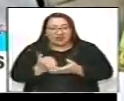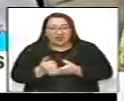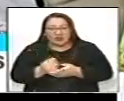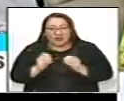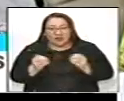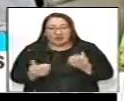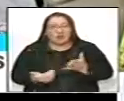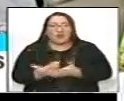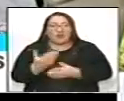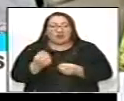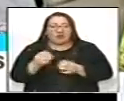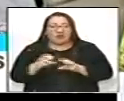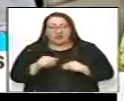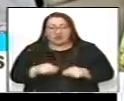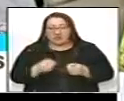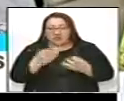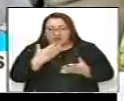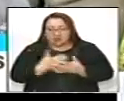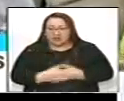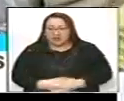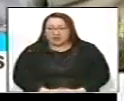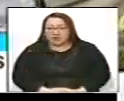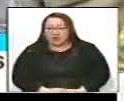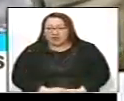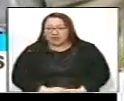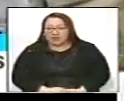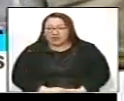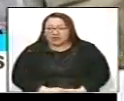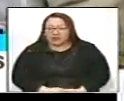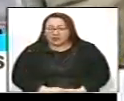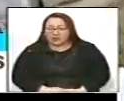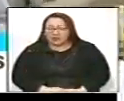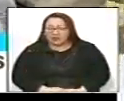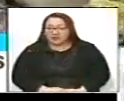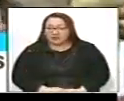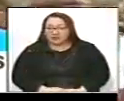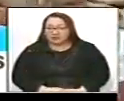un éxito como lo está haciendo el día. Muchas gracias.